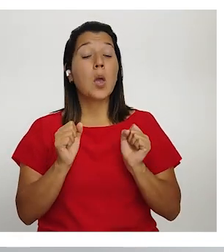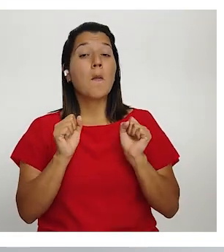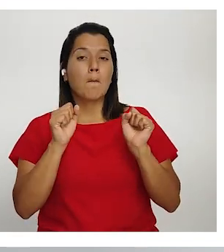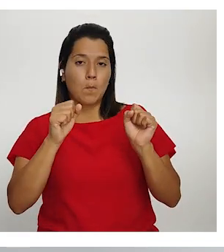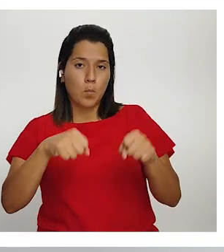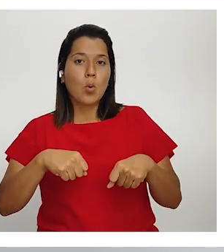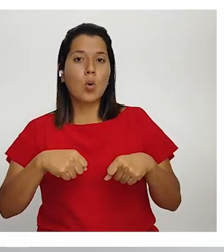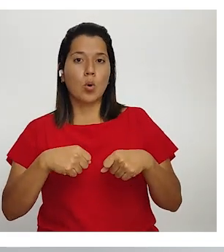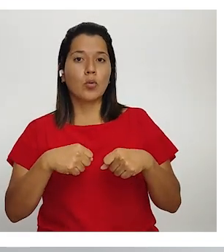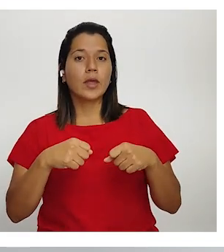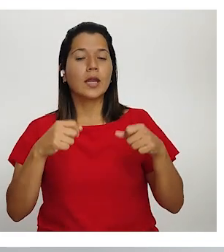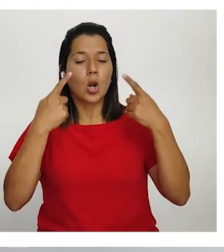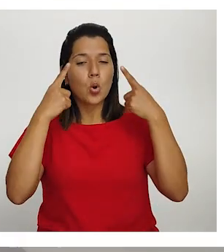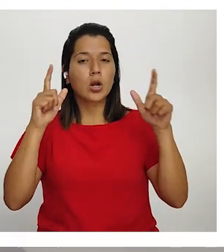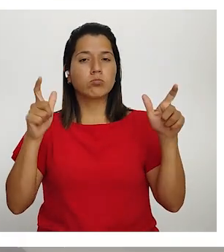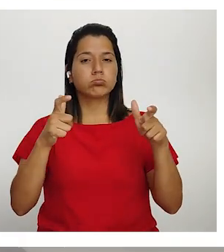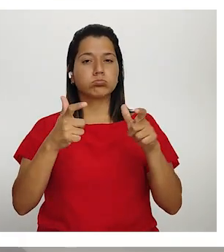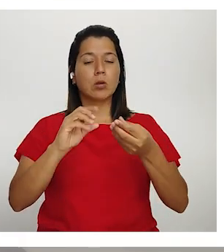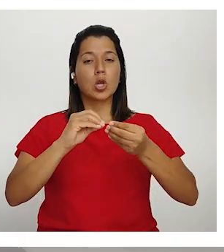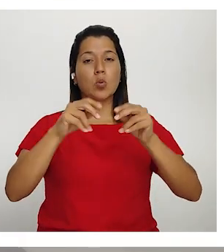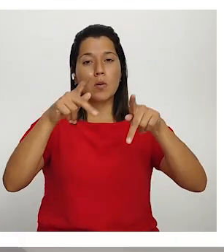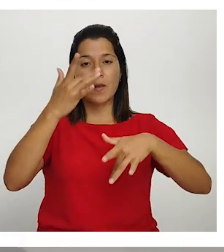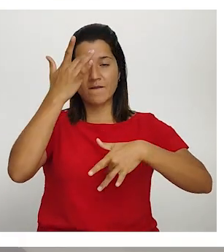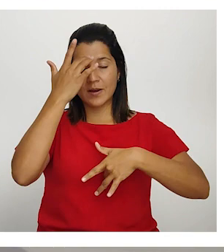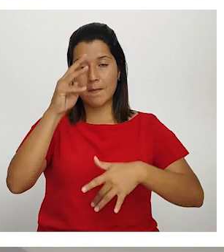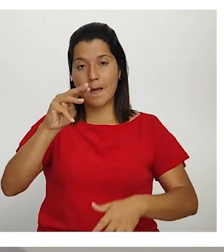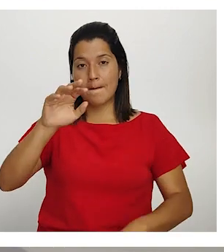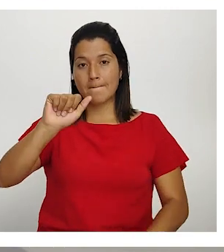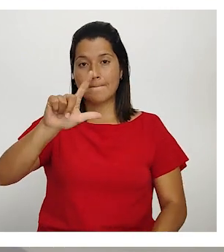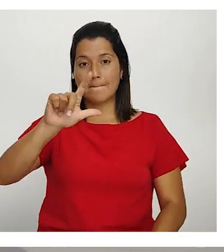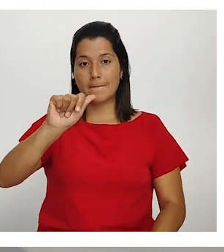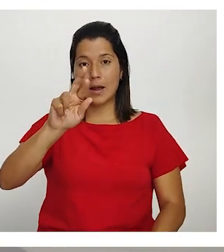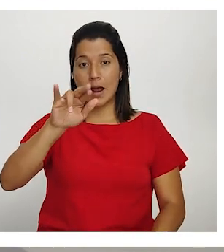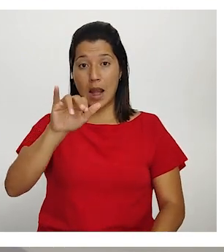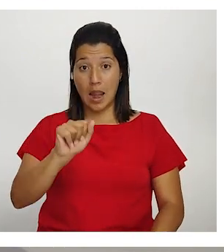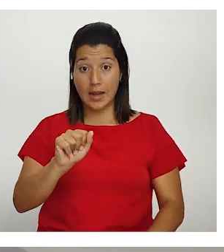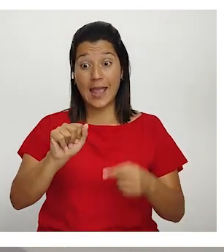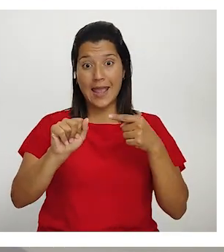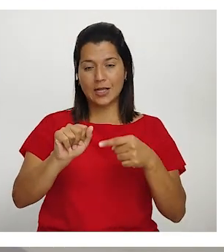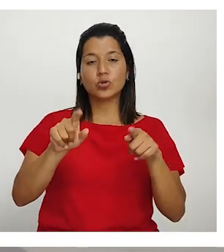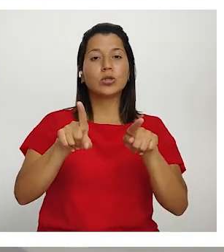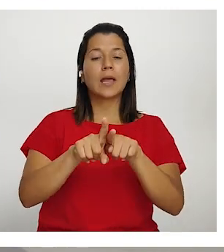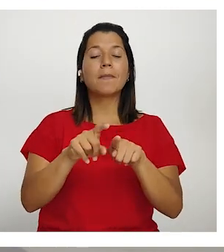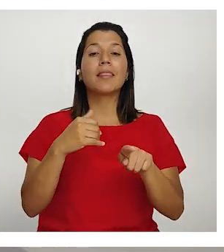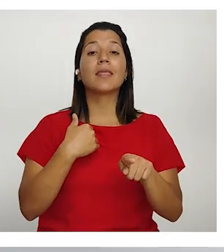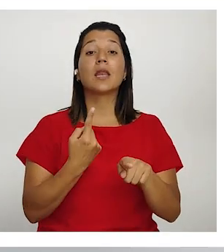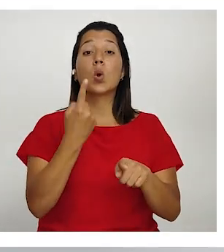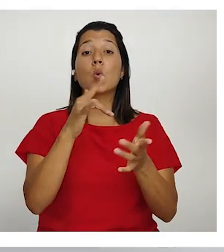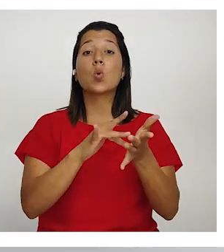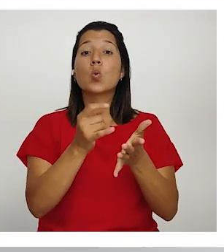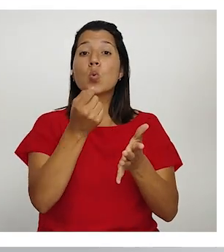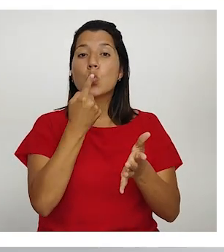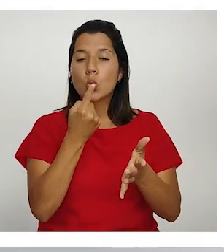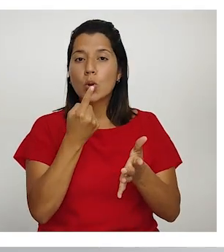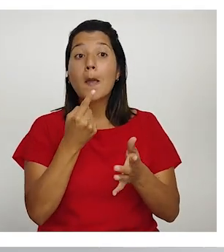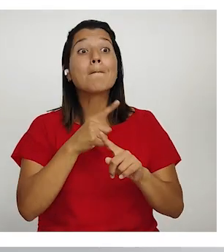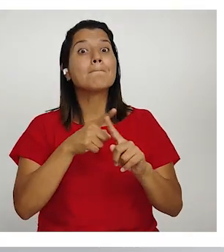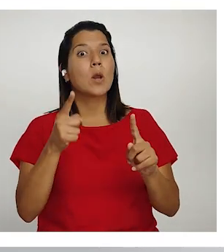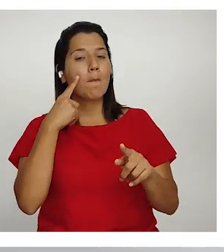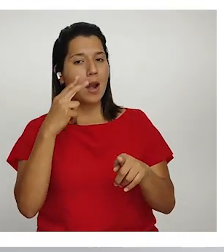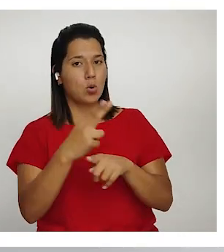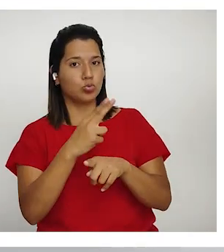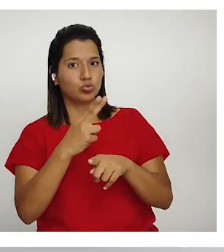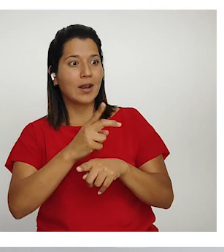de malaria. Tiene la particularidad, malaria, que tiene también un tratamiento que es supervisado, estrictamente